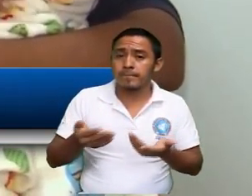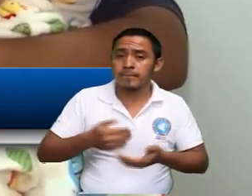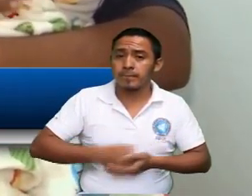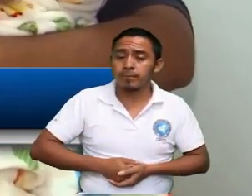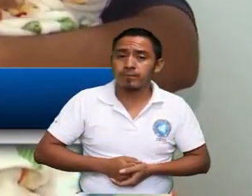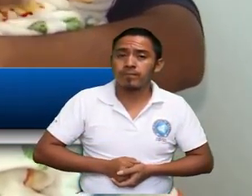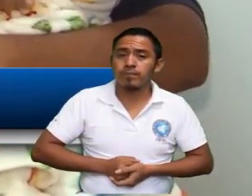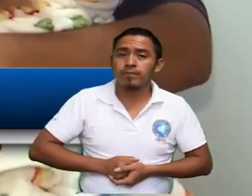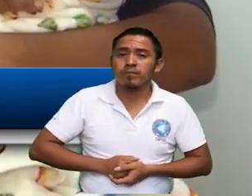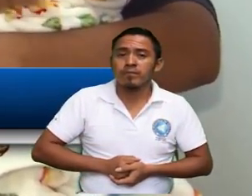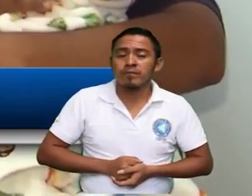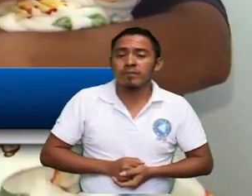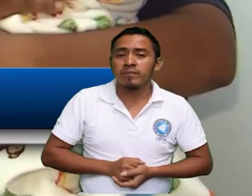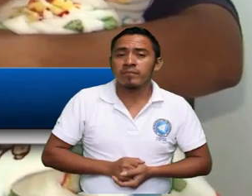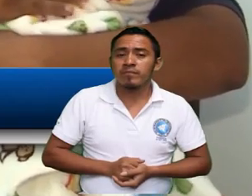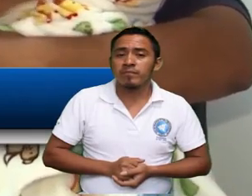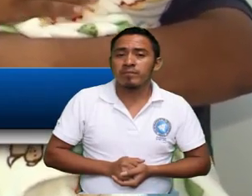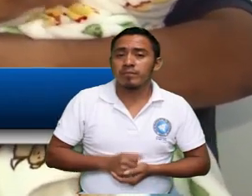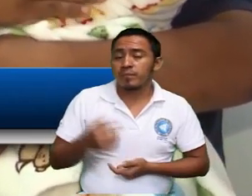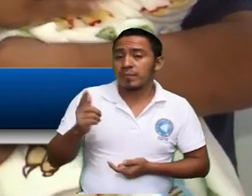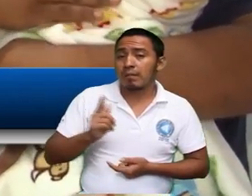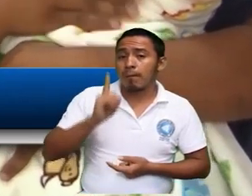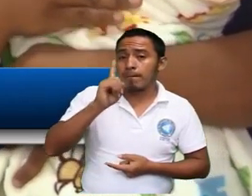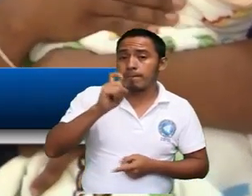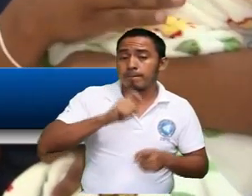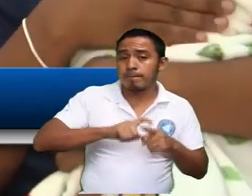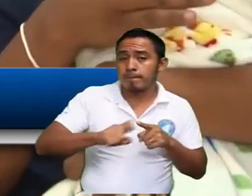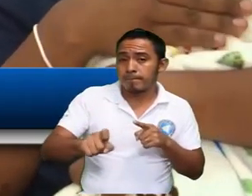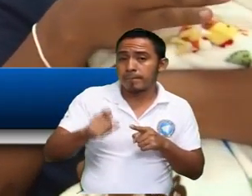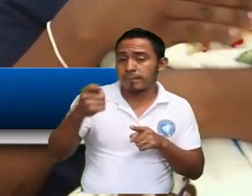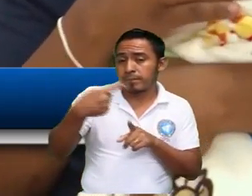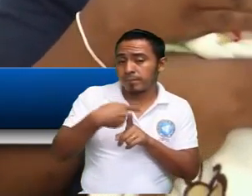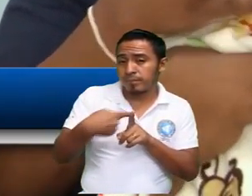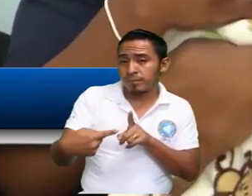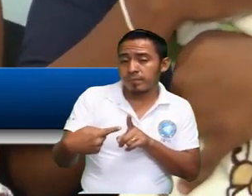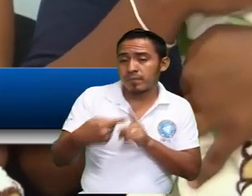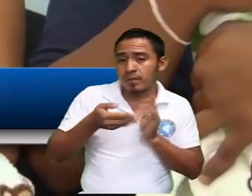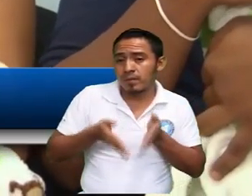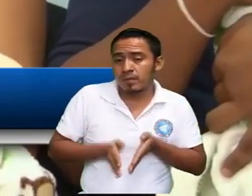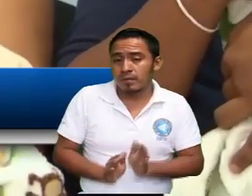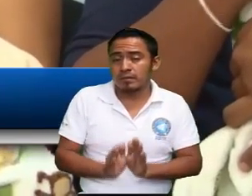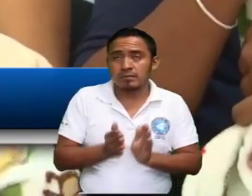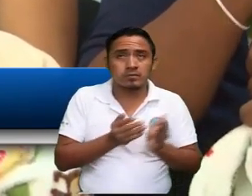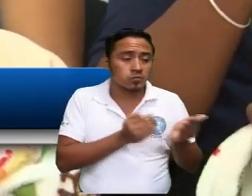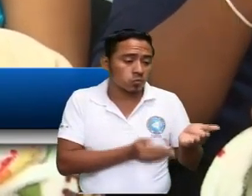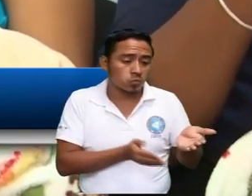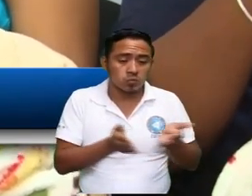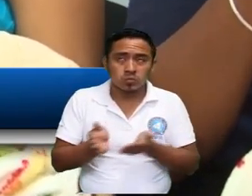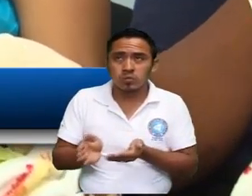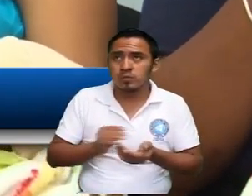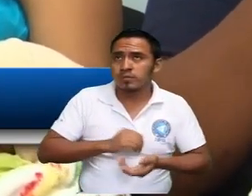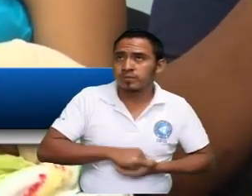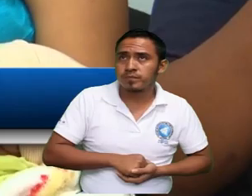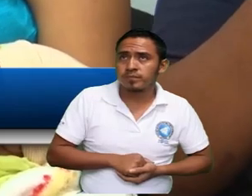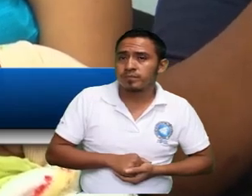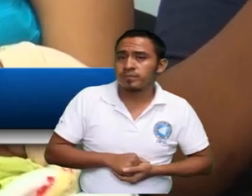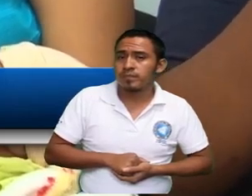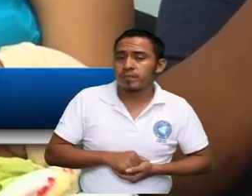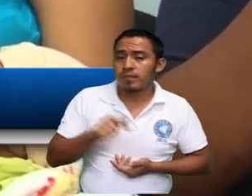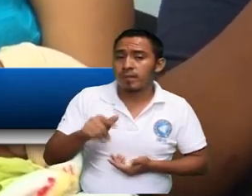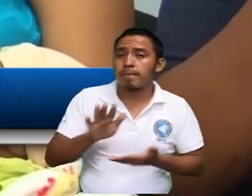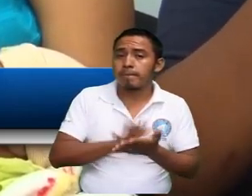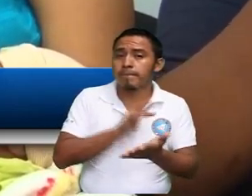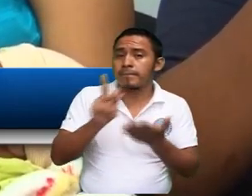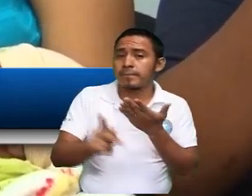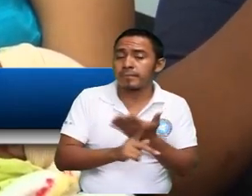gemelitos? Mes y medio tienen ellos ya de nacido, los bebés. Sí. Ustedes fueron parte del programa